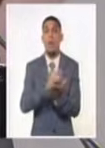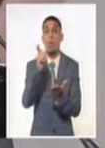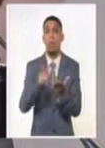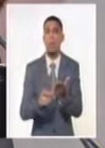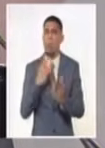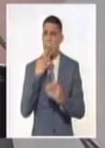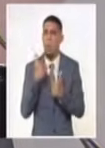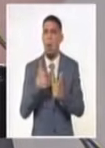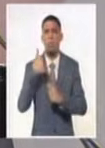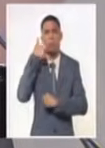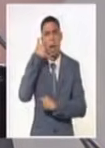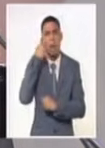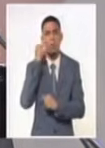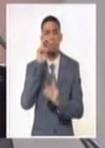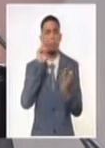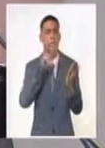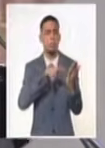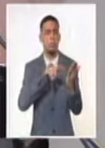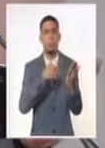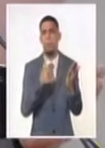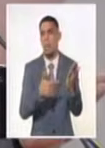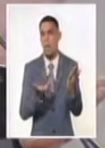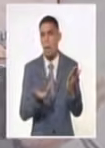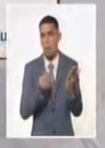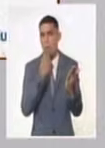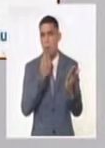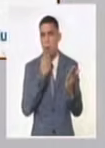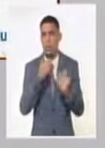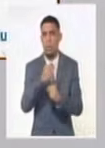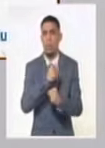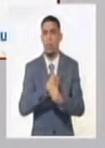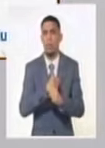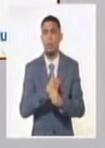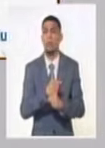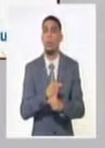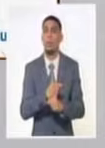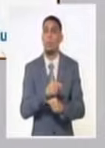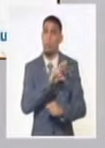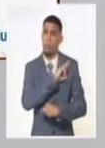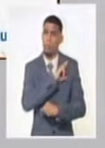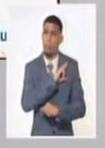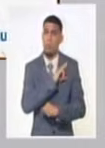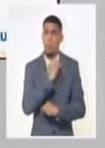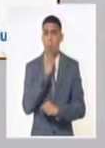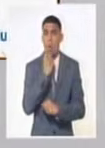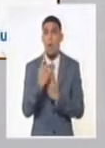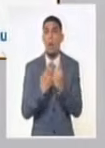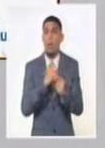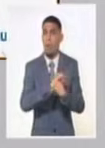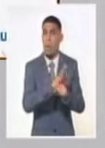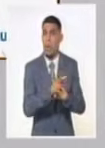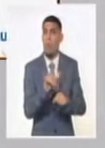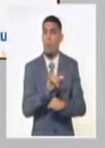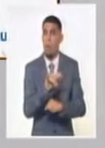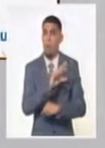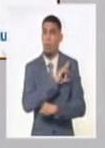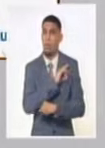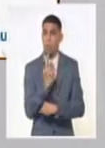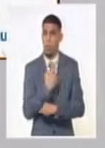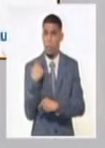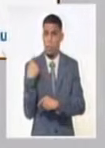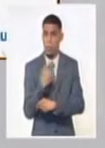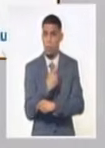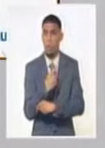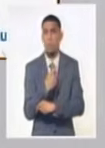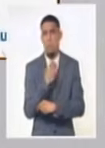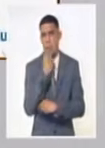también. Claro, y nosotros somos defensores de eso. Y en la pandemia demostró su utilidad, pero no estamos en las mismas condiciones. Y nosotros somos defensores de eso, pero no